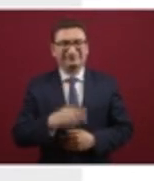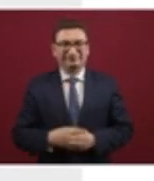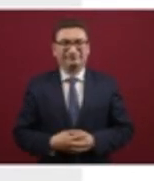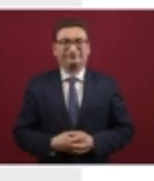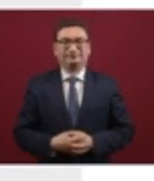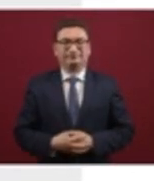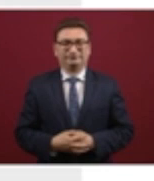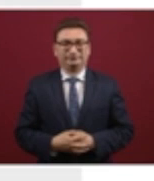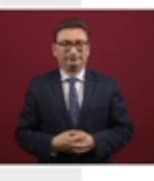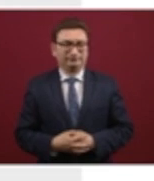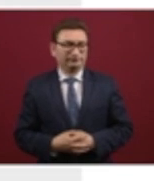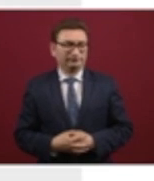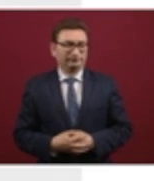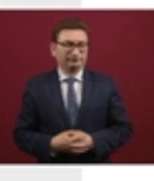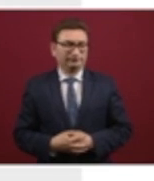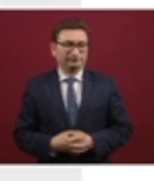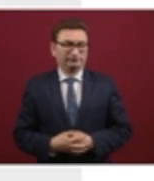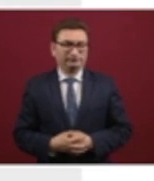nada más